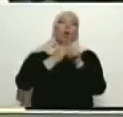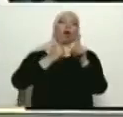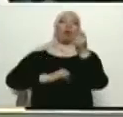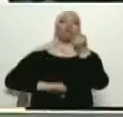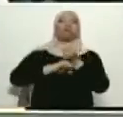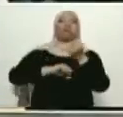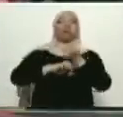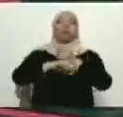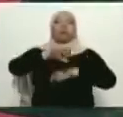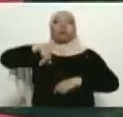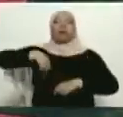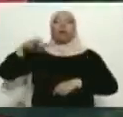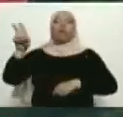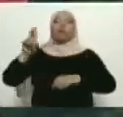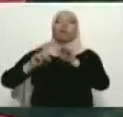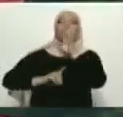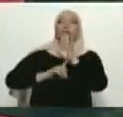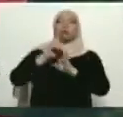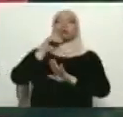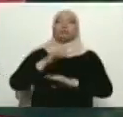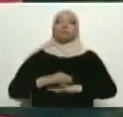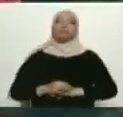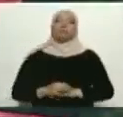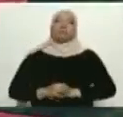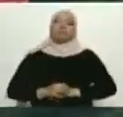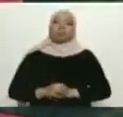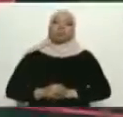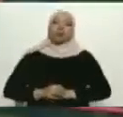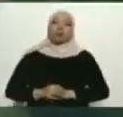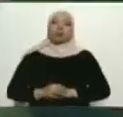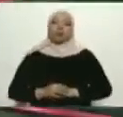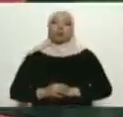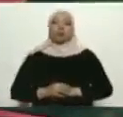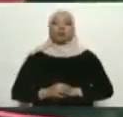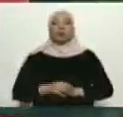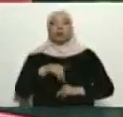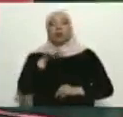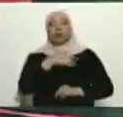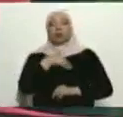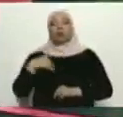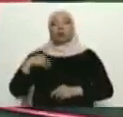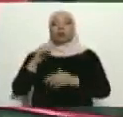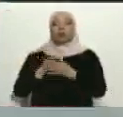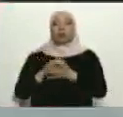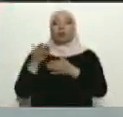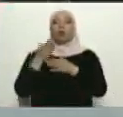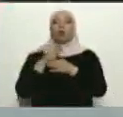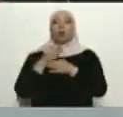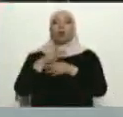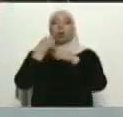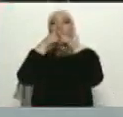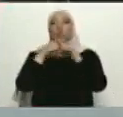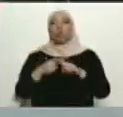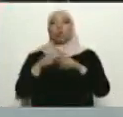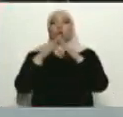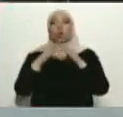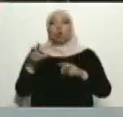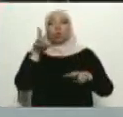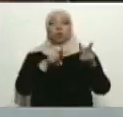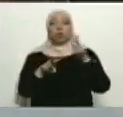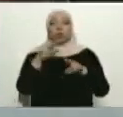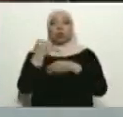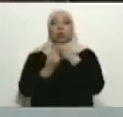adelante a nuestra Venezuela vicepresidenta Así es aún Bueno yo quisiera también que el almirante jefe compartiera datos de todo el despliegue